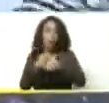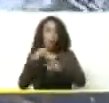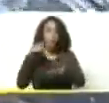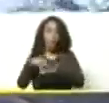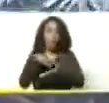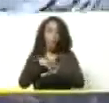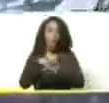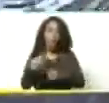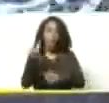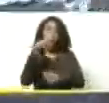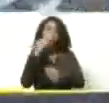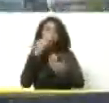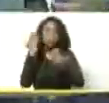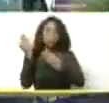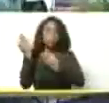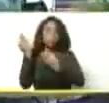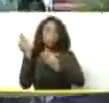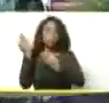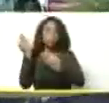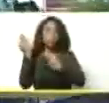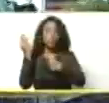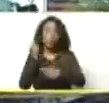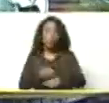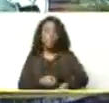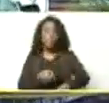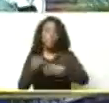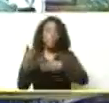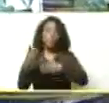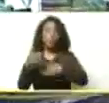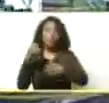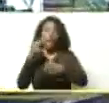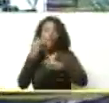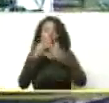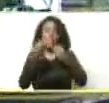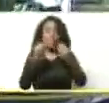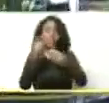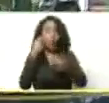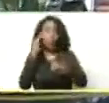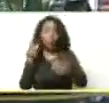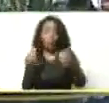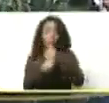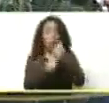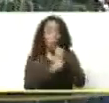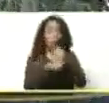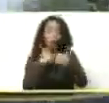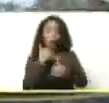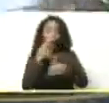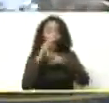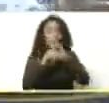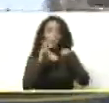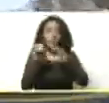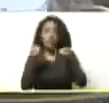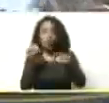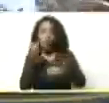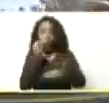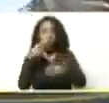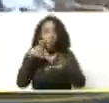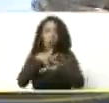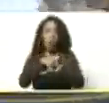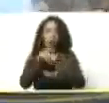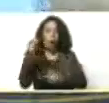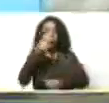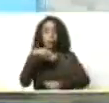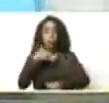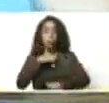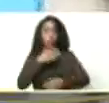agua son las capturas lanzas por el monte comen todo lo que consiguen son partes éstas son parte de esa resistencia nosotros hemos